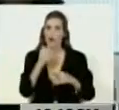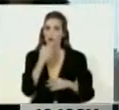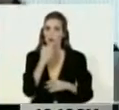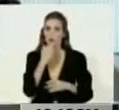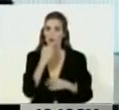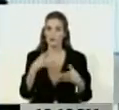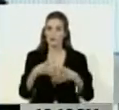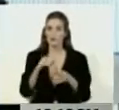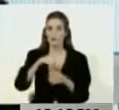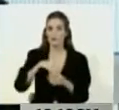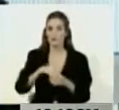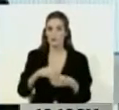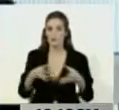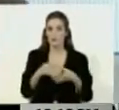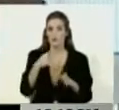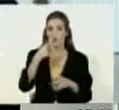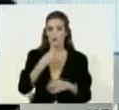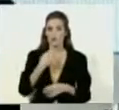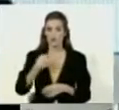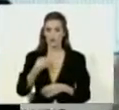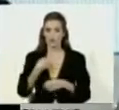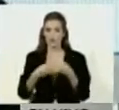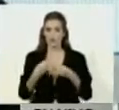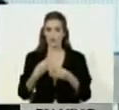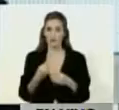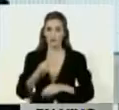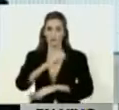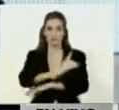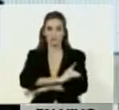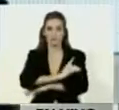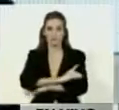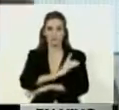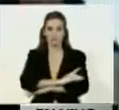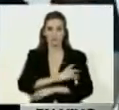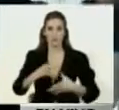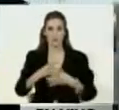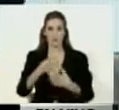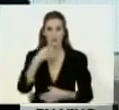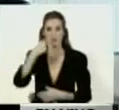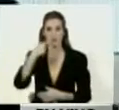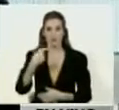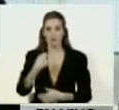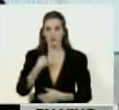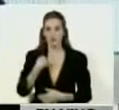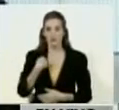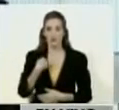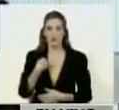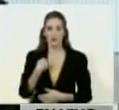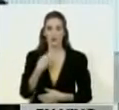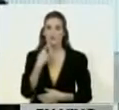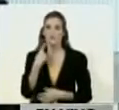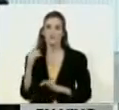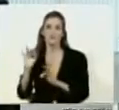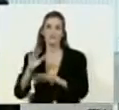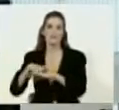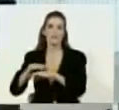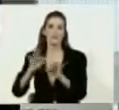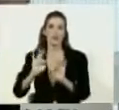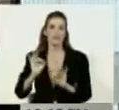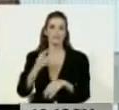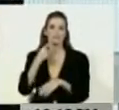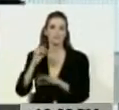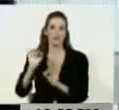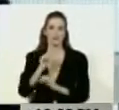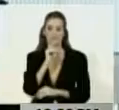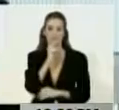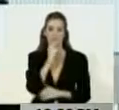la militancia que yo hacía por esa disciplina partidista que yo no le había participado.